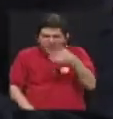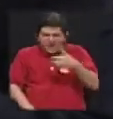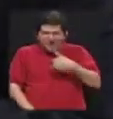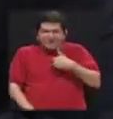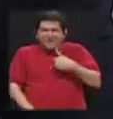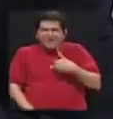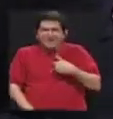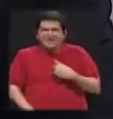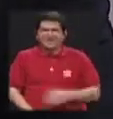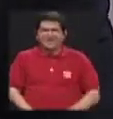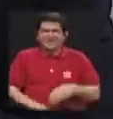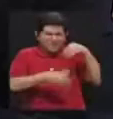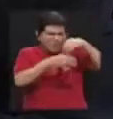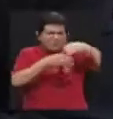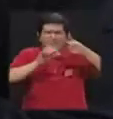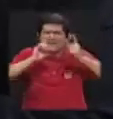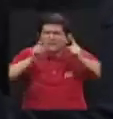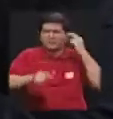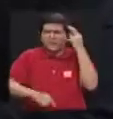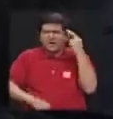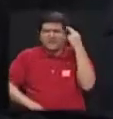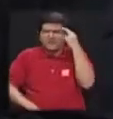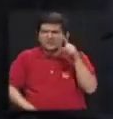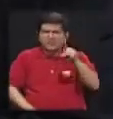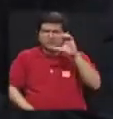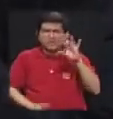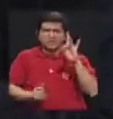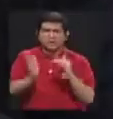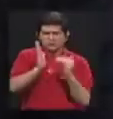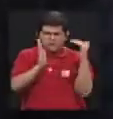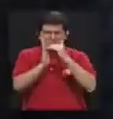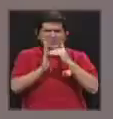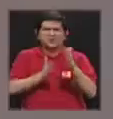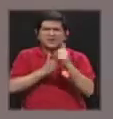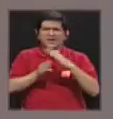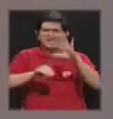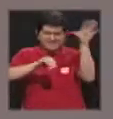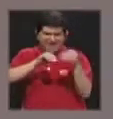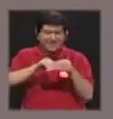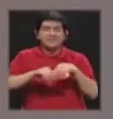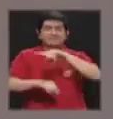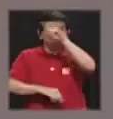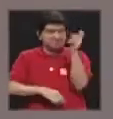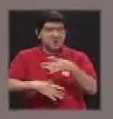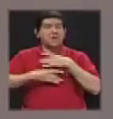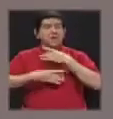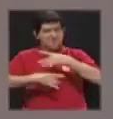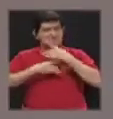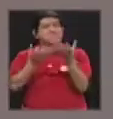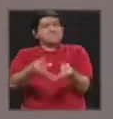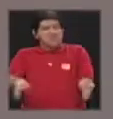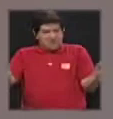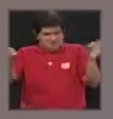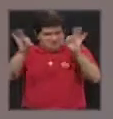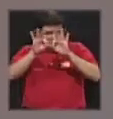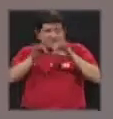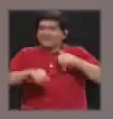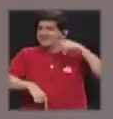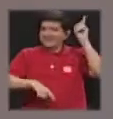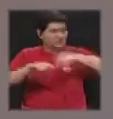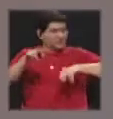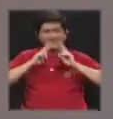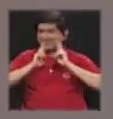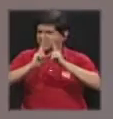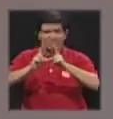qué rubros? ¿Por qué razón es que hay $108 millones adicionales? Mire, esa pregunta es muy interesante y muy importante porque no se la puedo